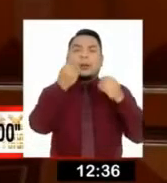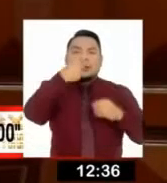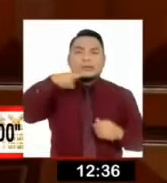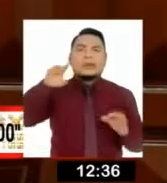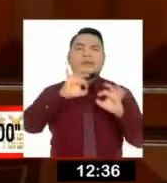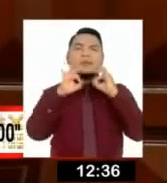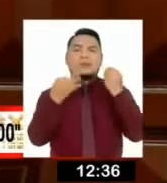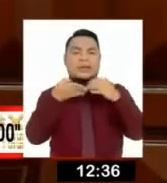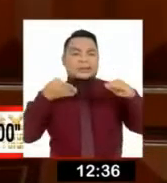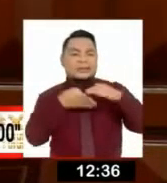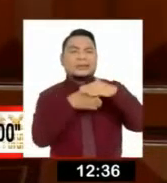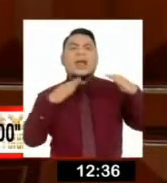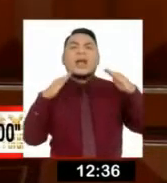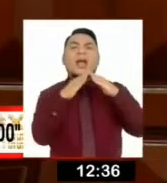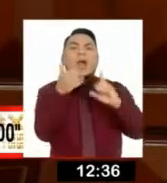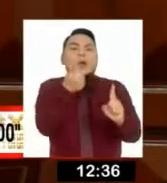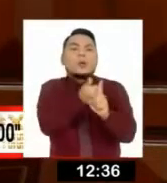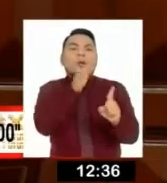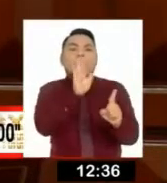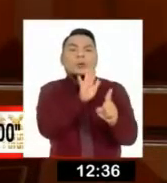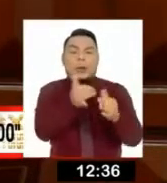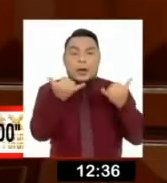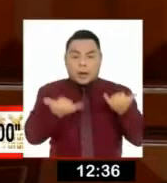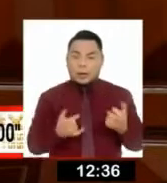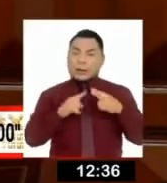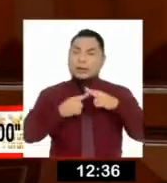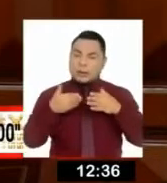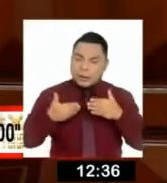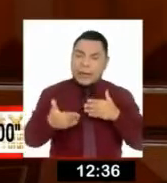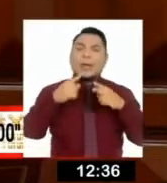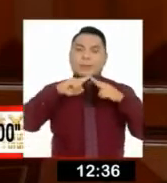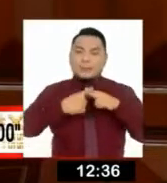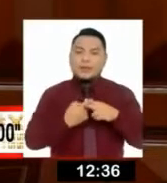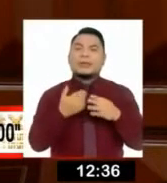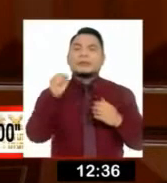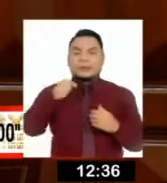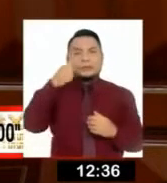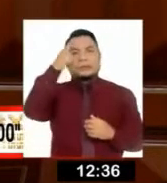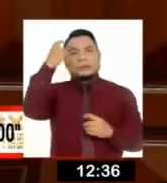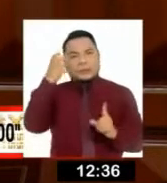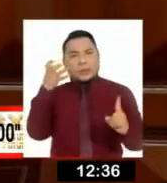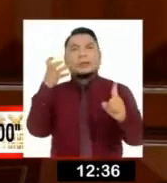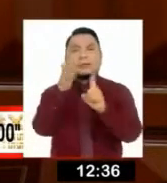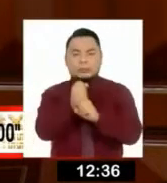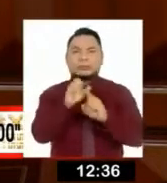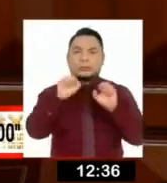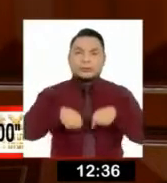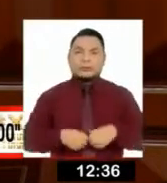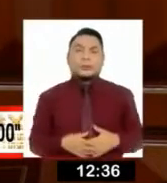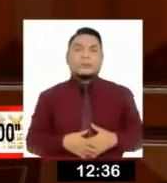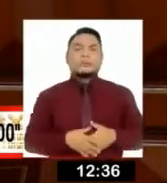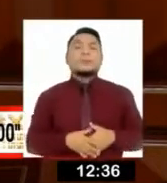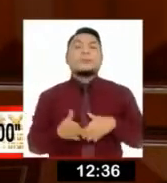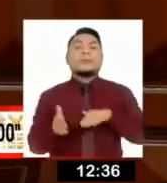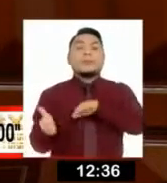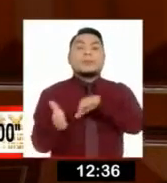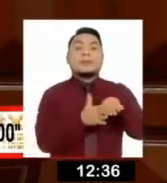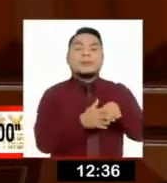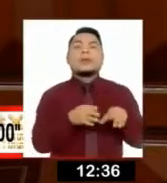familias para acceder a un techo propio a partir de hoy empieza a hacerse realidad.